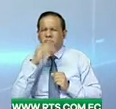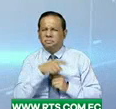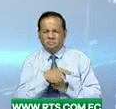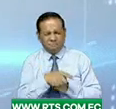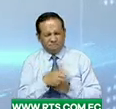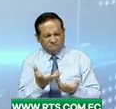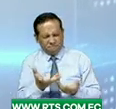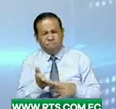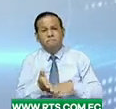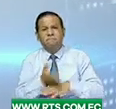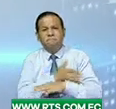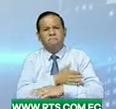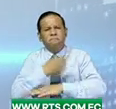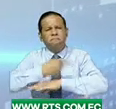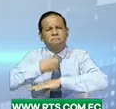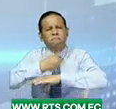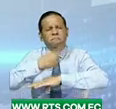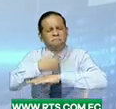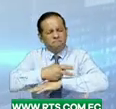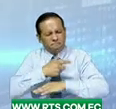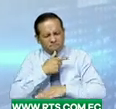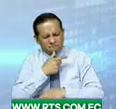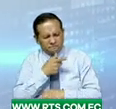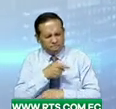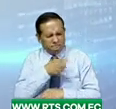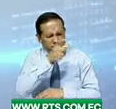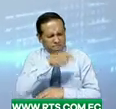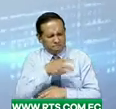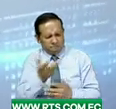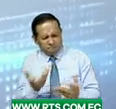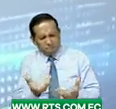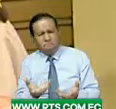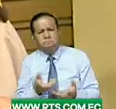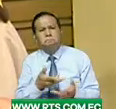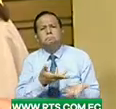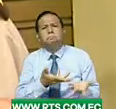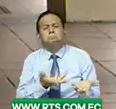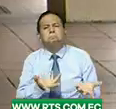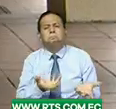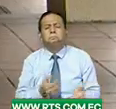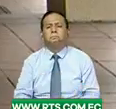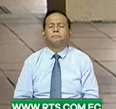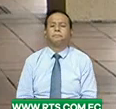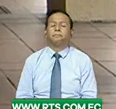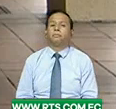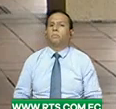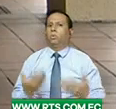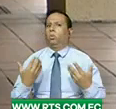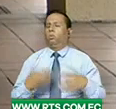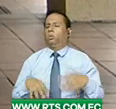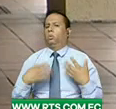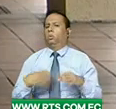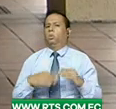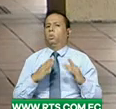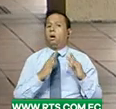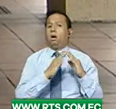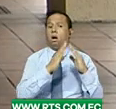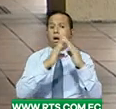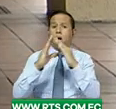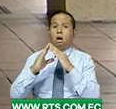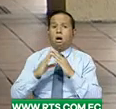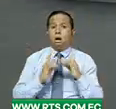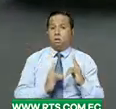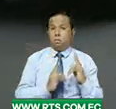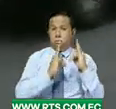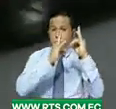es de algunos días, no se pudo determinar la persona que había fallecido. Un hecho que dejó atónitos a los